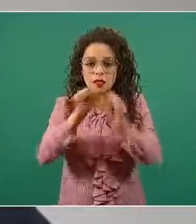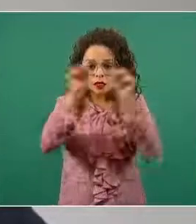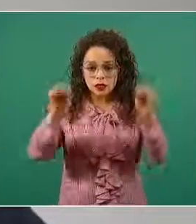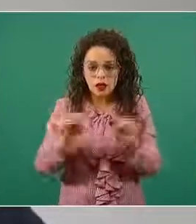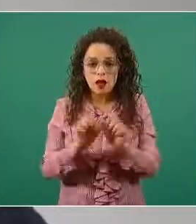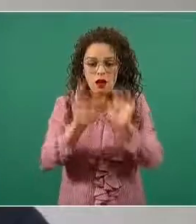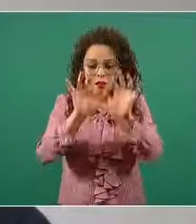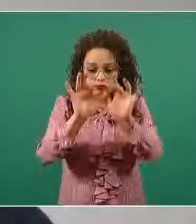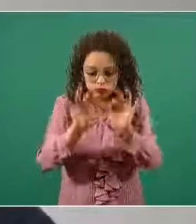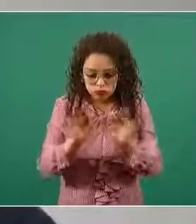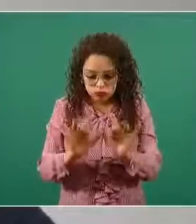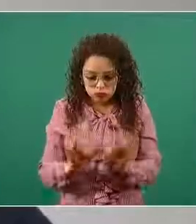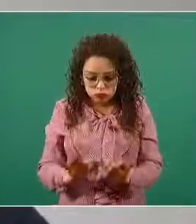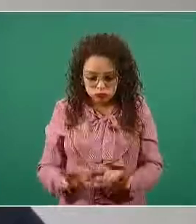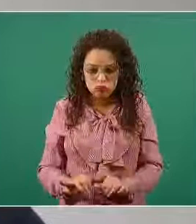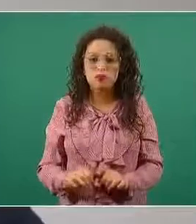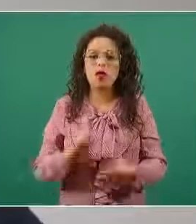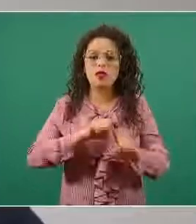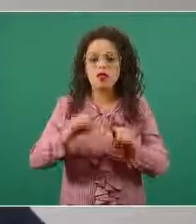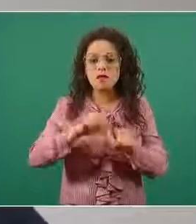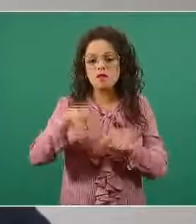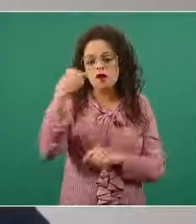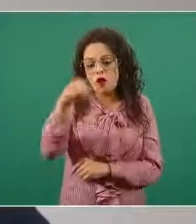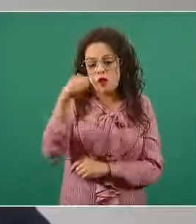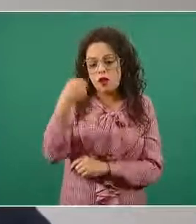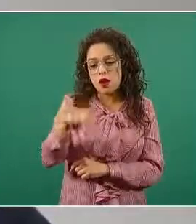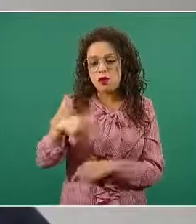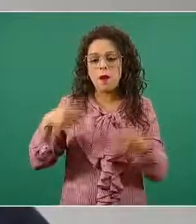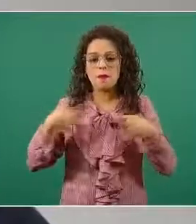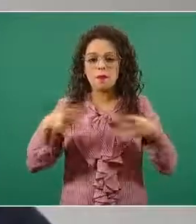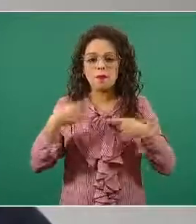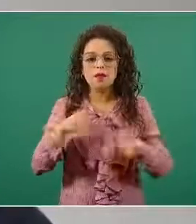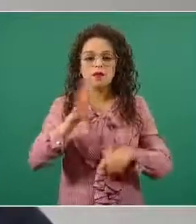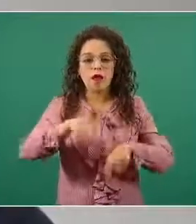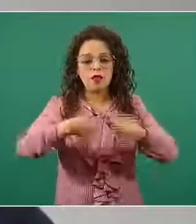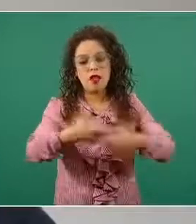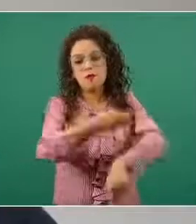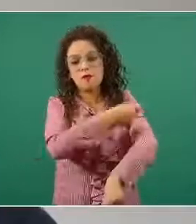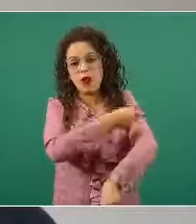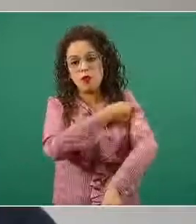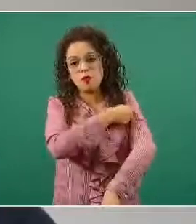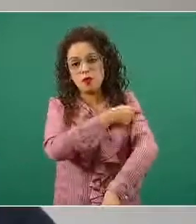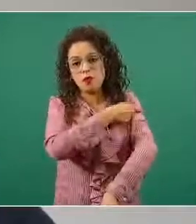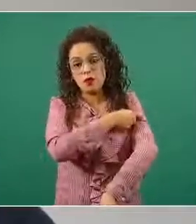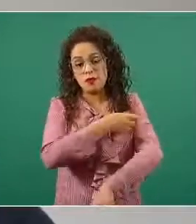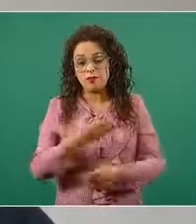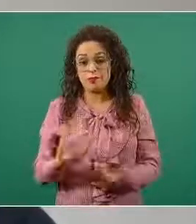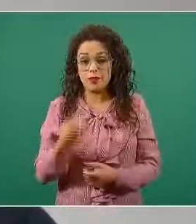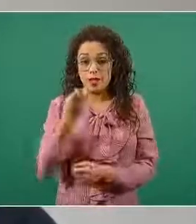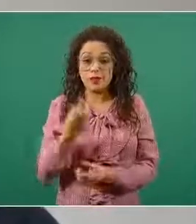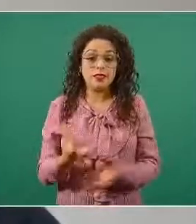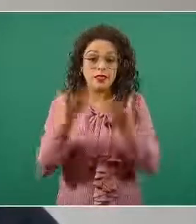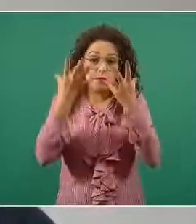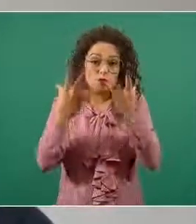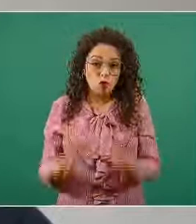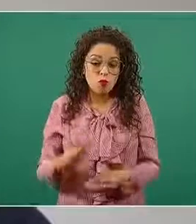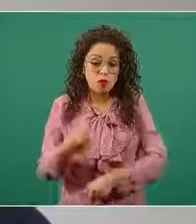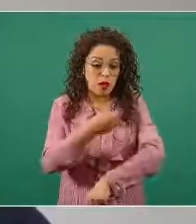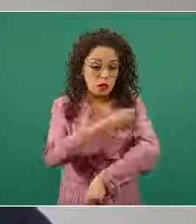datos en el sistema que ha sido diseñado para la integración de los mismos. Entonces, hay muchas vacunas que en su momento ya